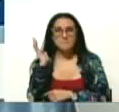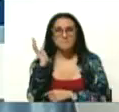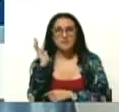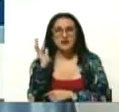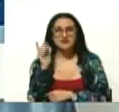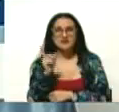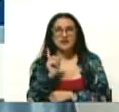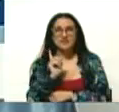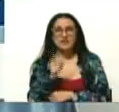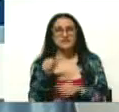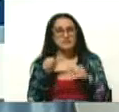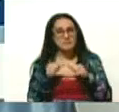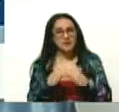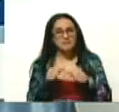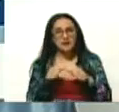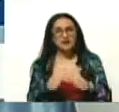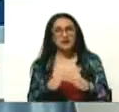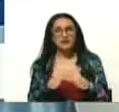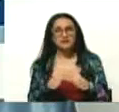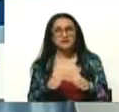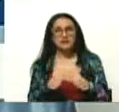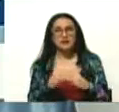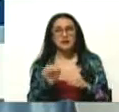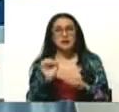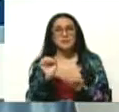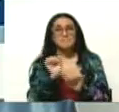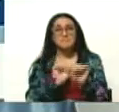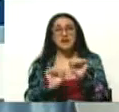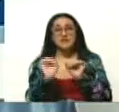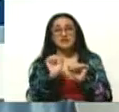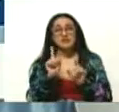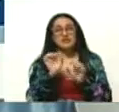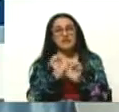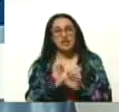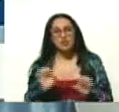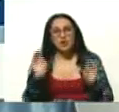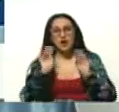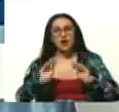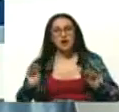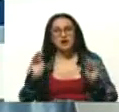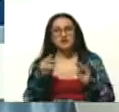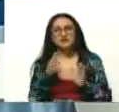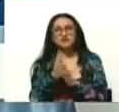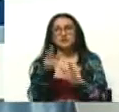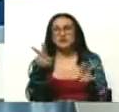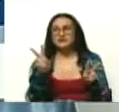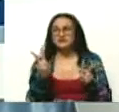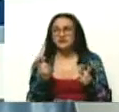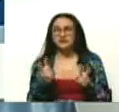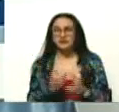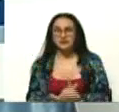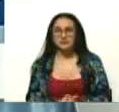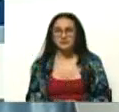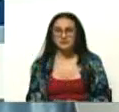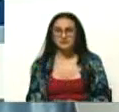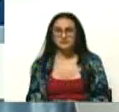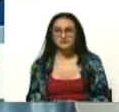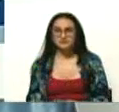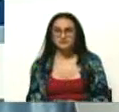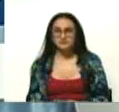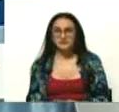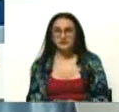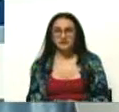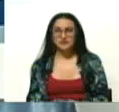ser permanentes, preventivas. Hay que educar en esta materia. A